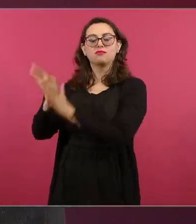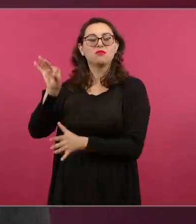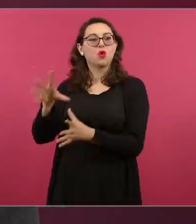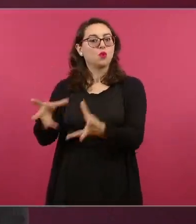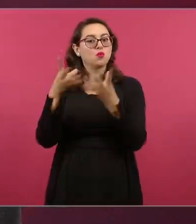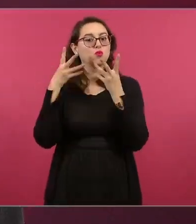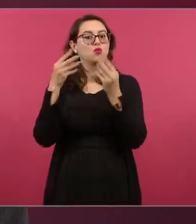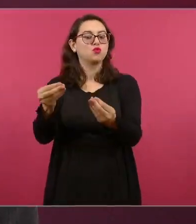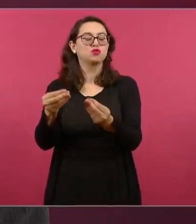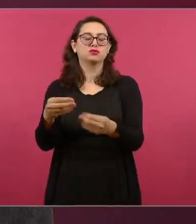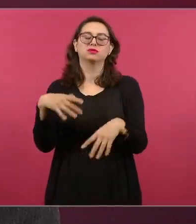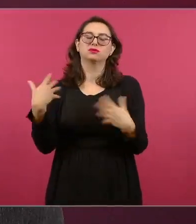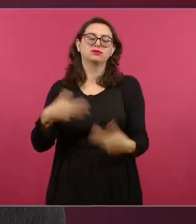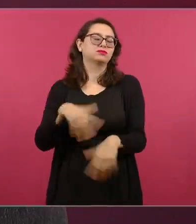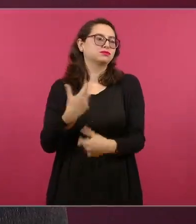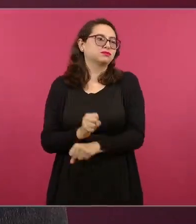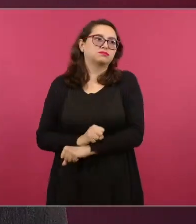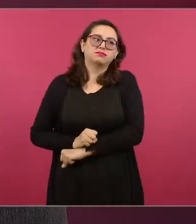cómo nos sentimos.